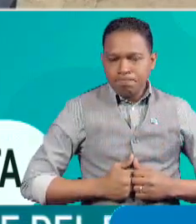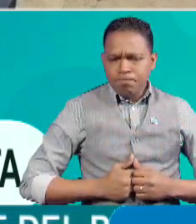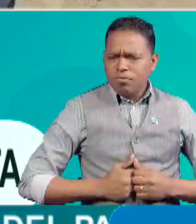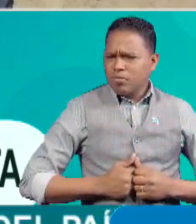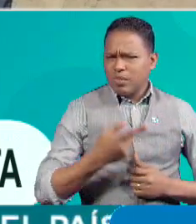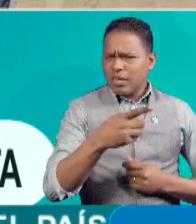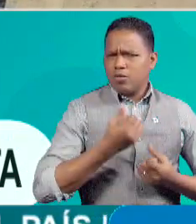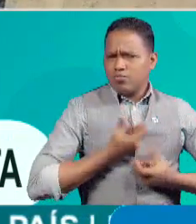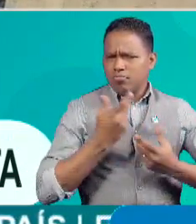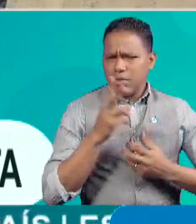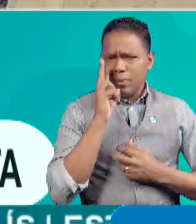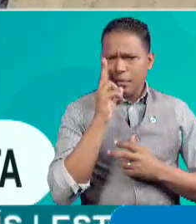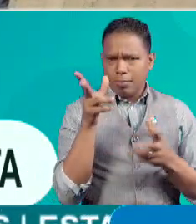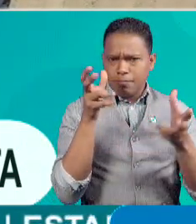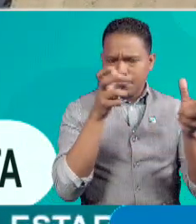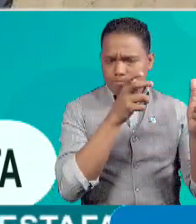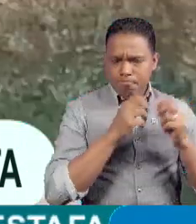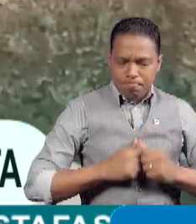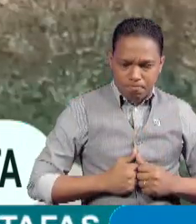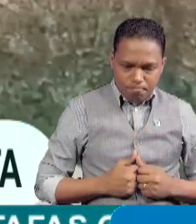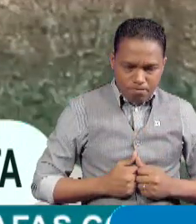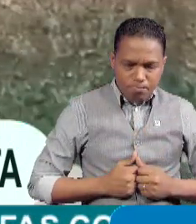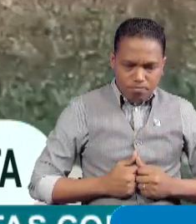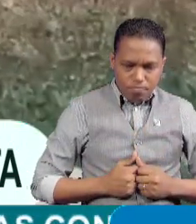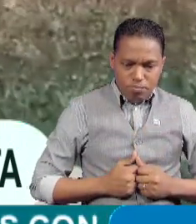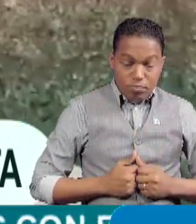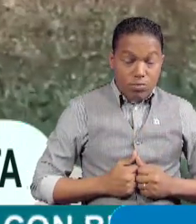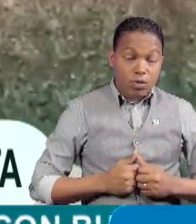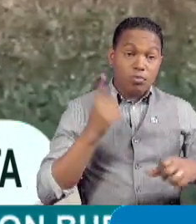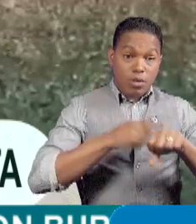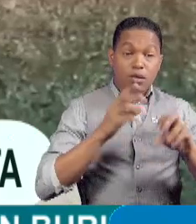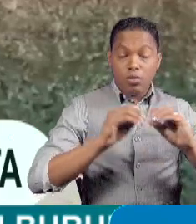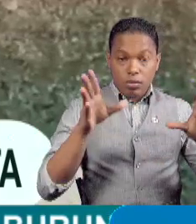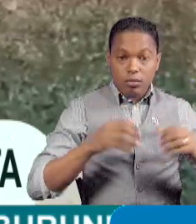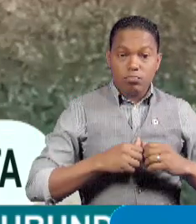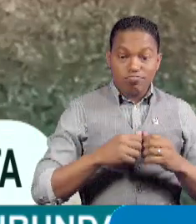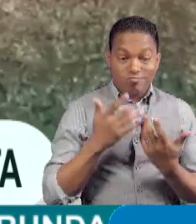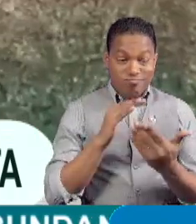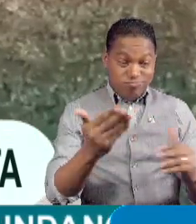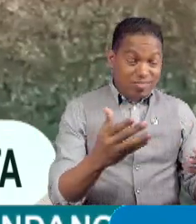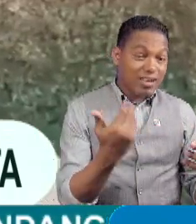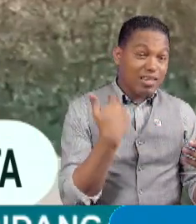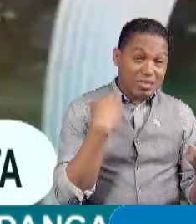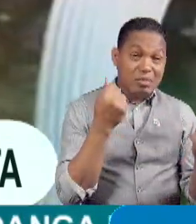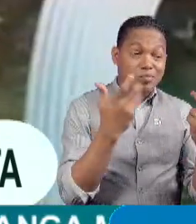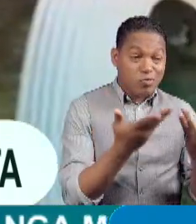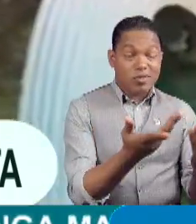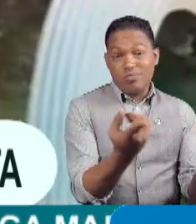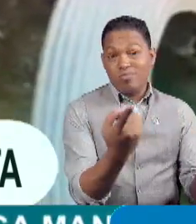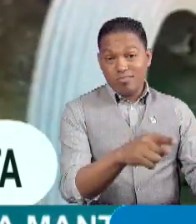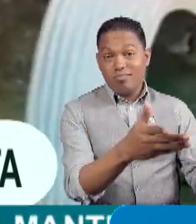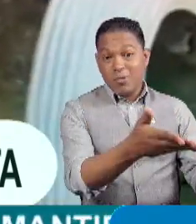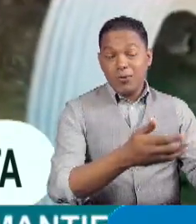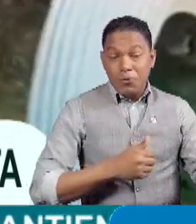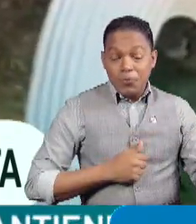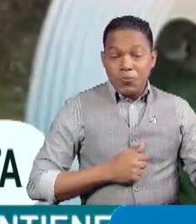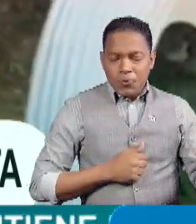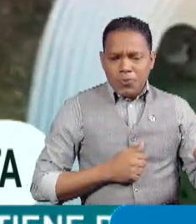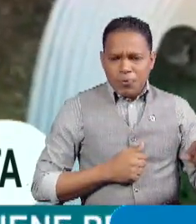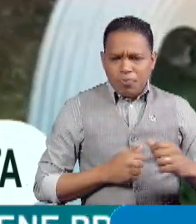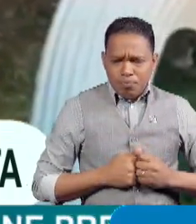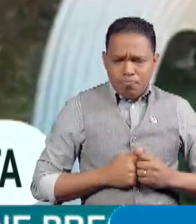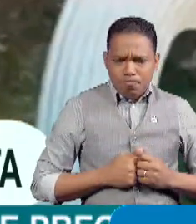estas declaraciones. Y que él pague, claro, porque fueron muchas muertes que se perdieron ahí. Claro, sí que tiene que pagar porque fueron